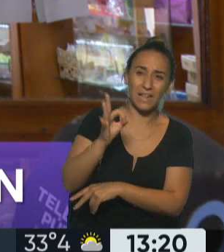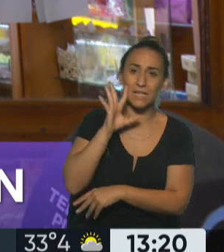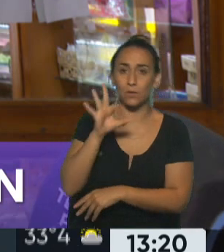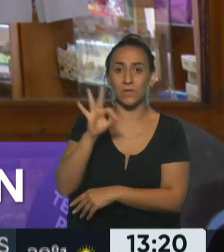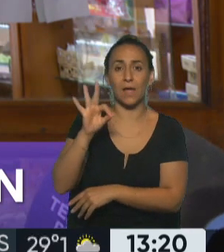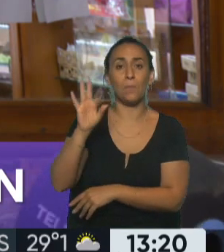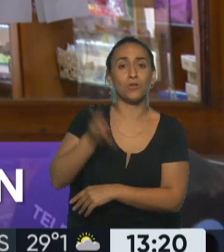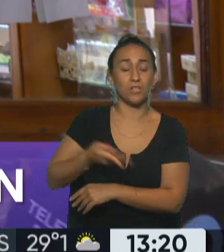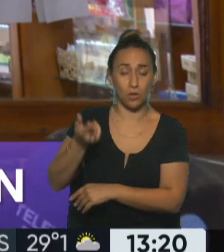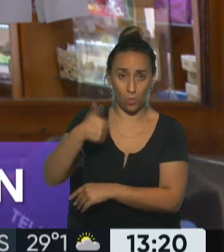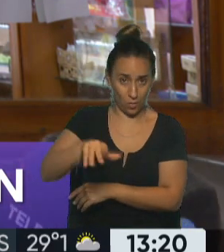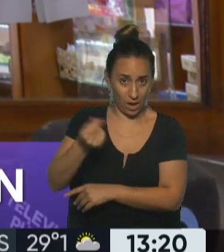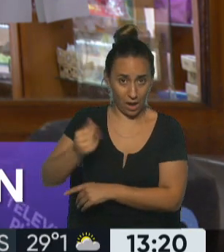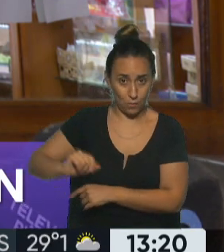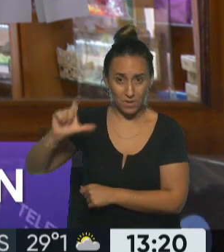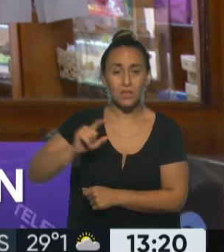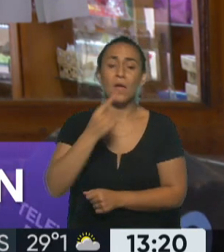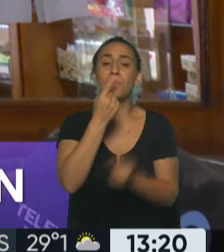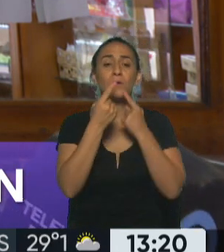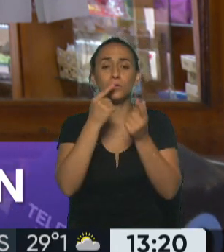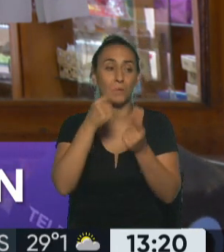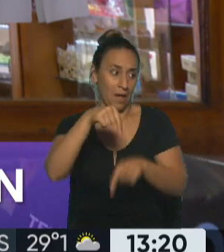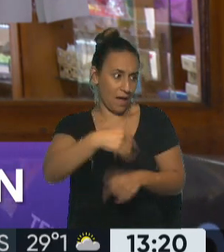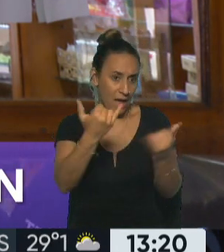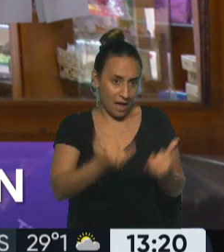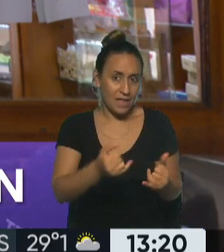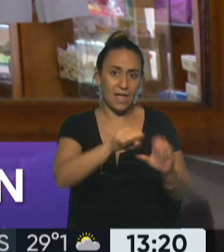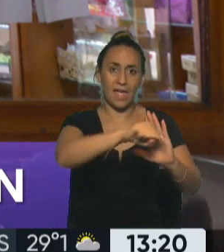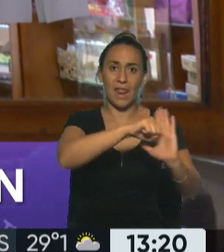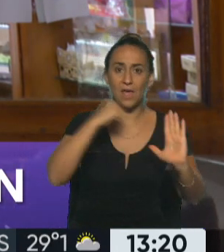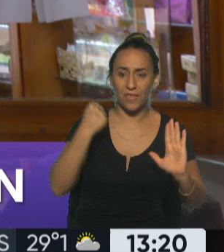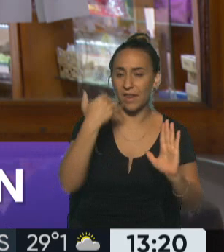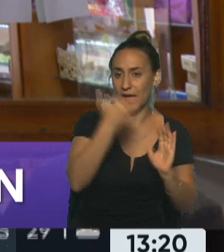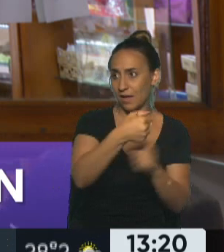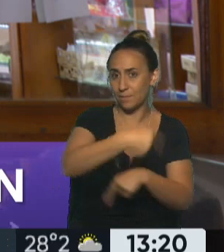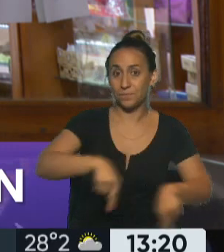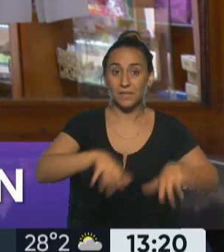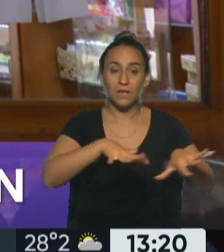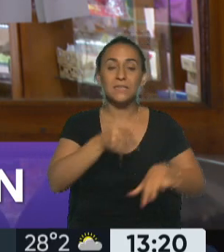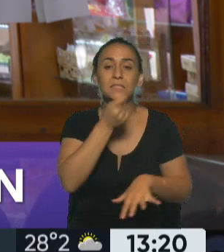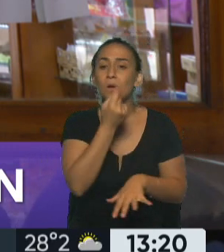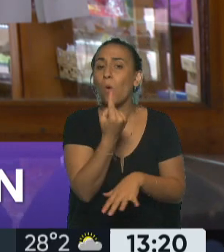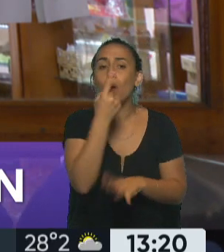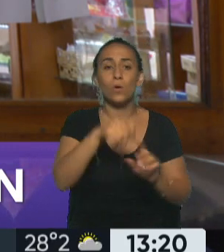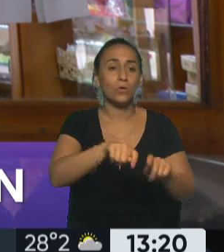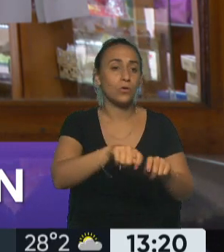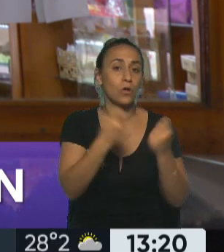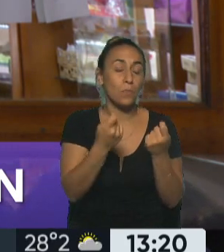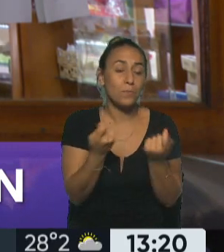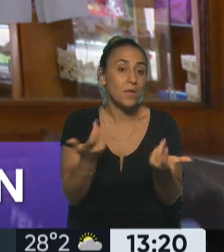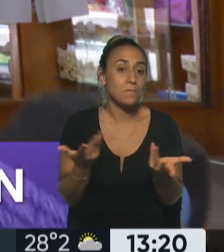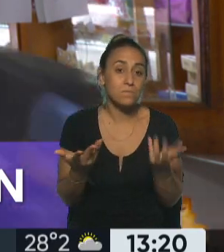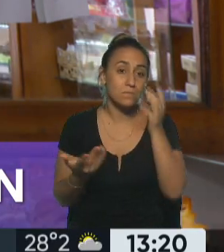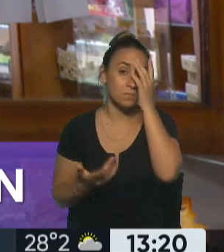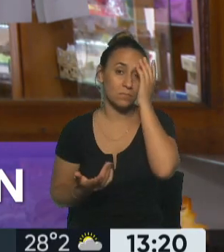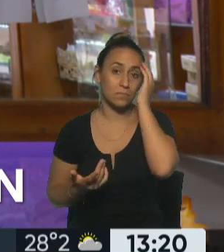La Maquinaria porque usted aquí tiene laderas tiene Cómo cómo cómo está la situación si se le llega a romper algún algún alguno